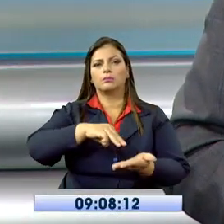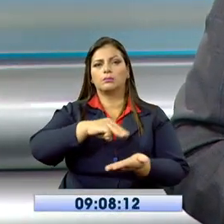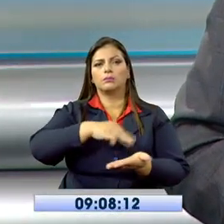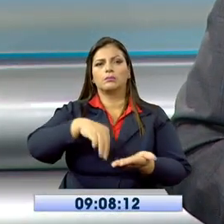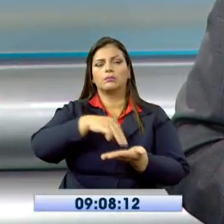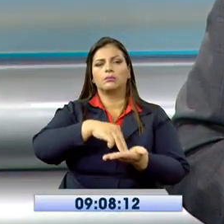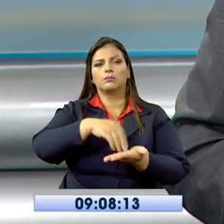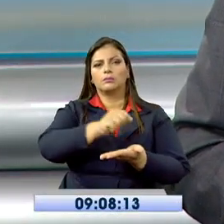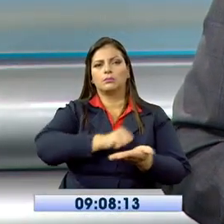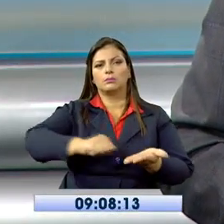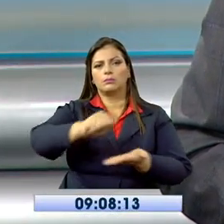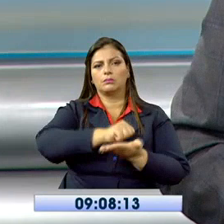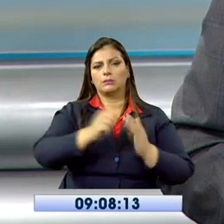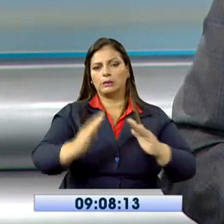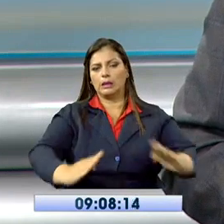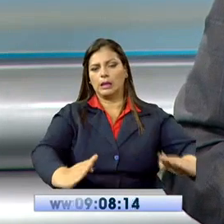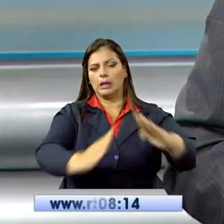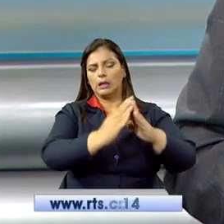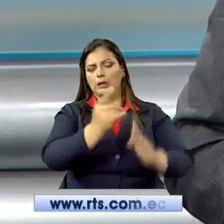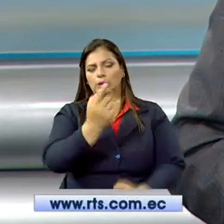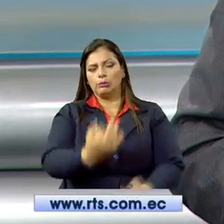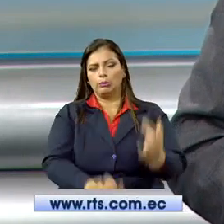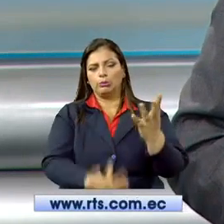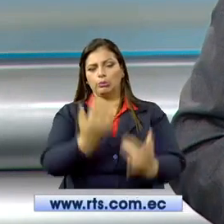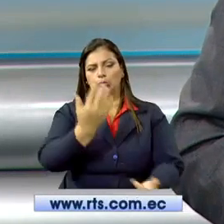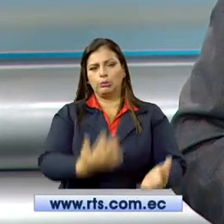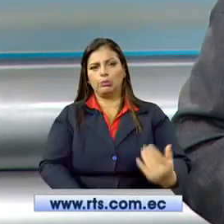llamas lograron ser controladas por los bomberos.